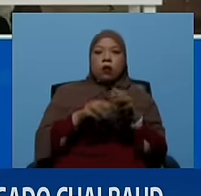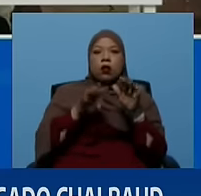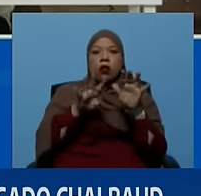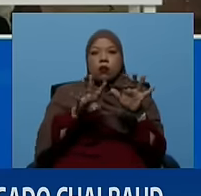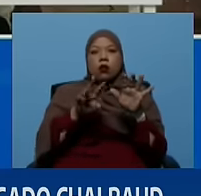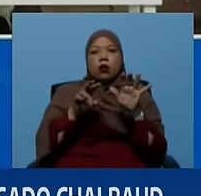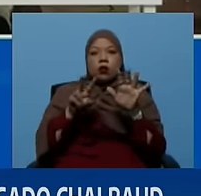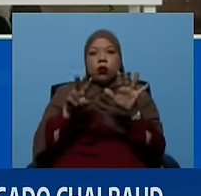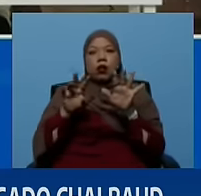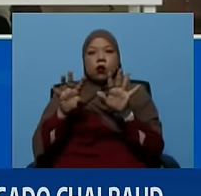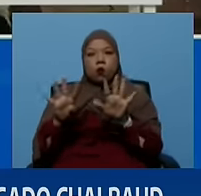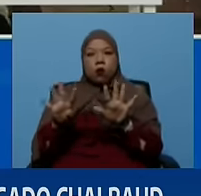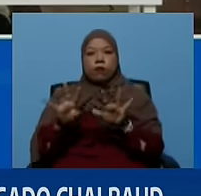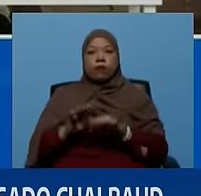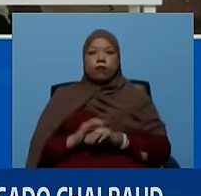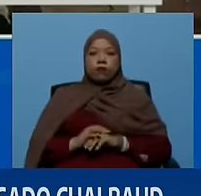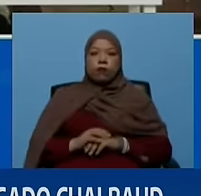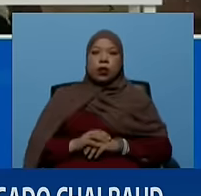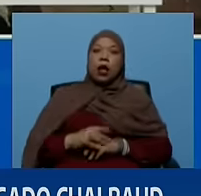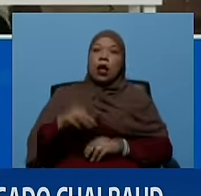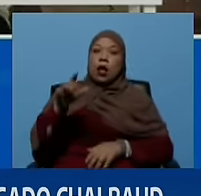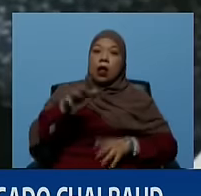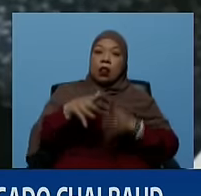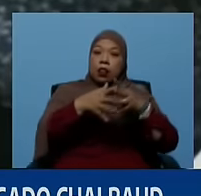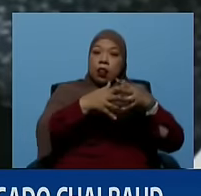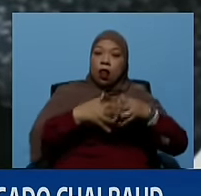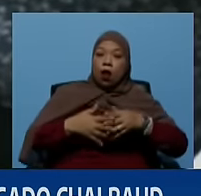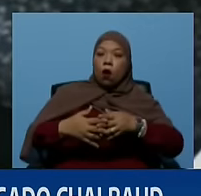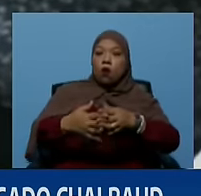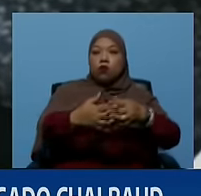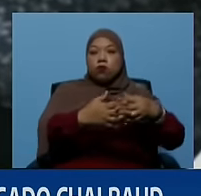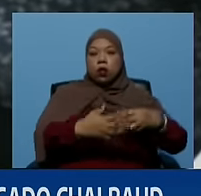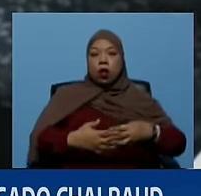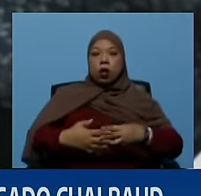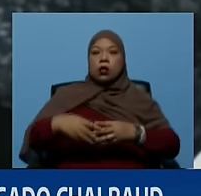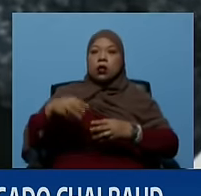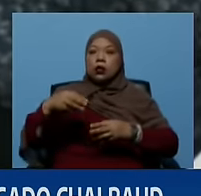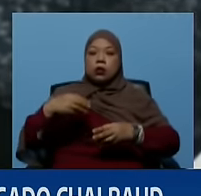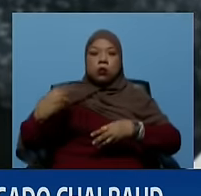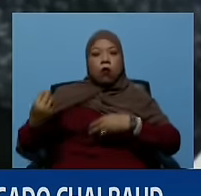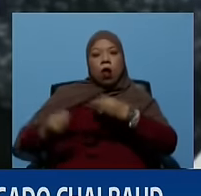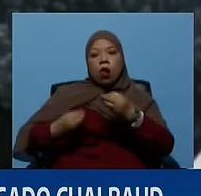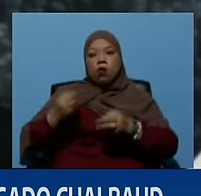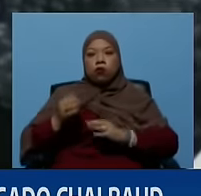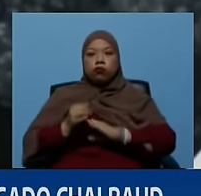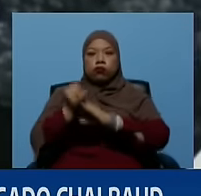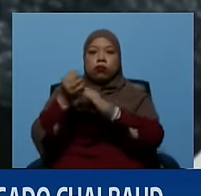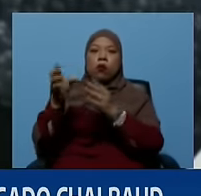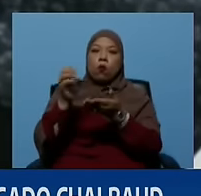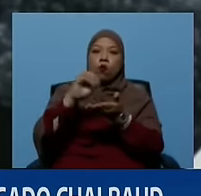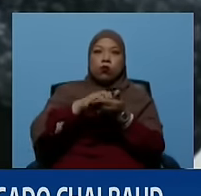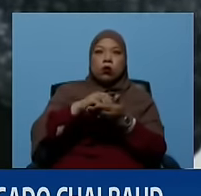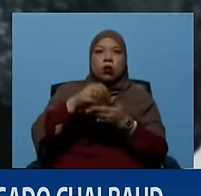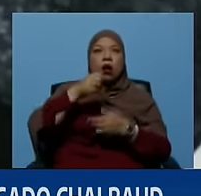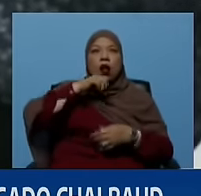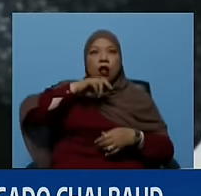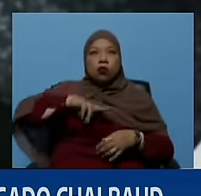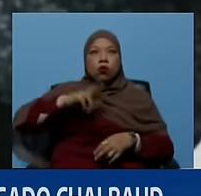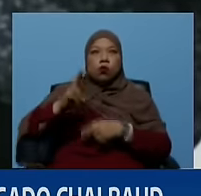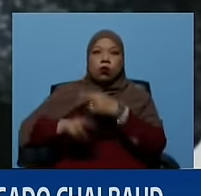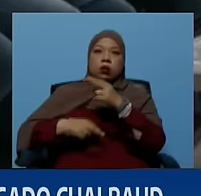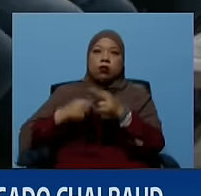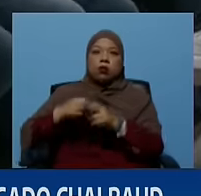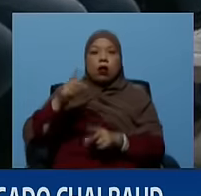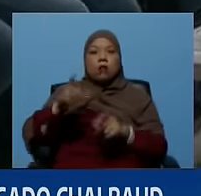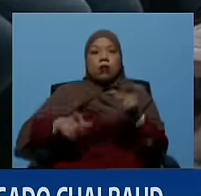1979 los Estados Unidos moviendo en el tablero así que nosotros tenemos que rescatar la historia de